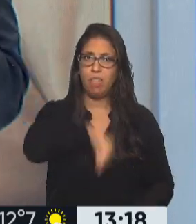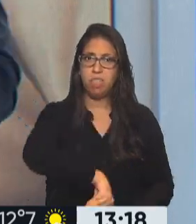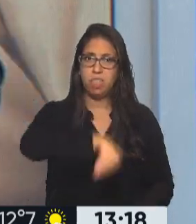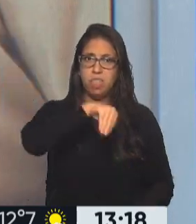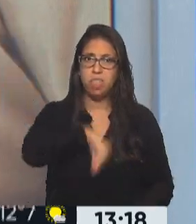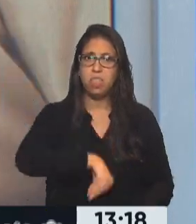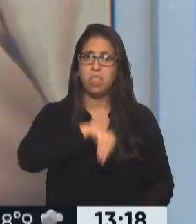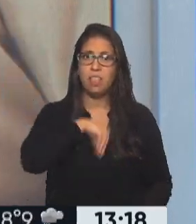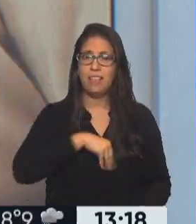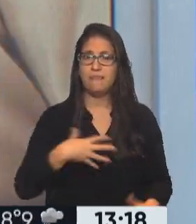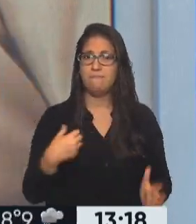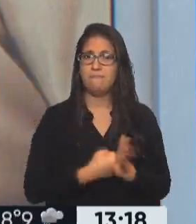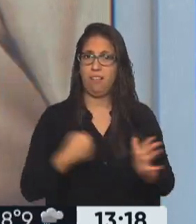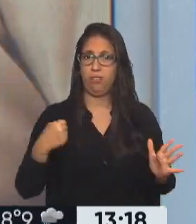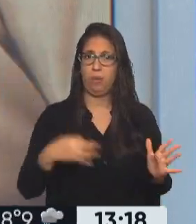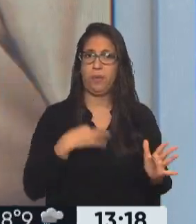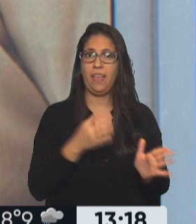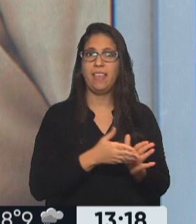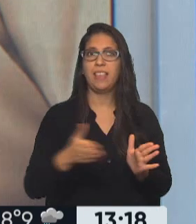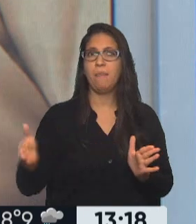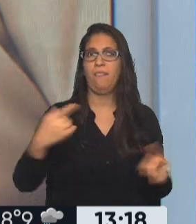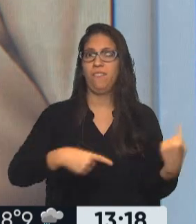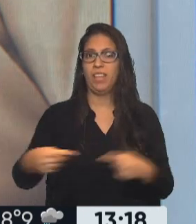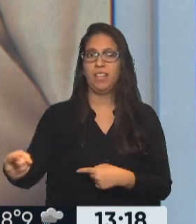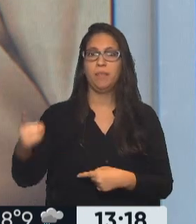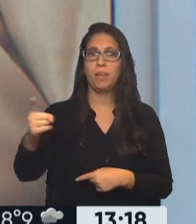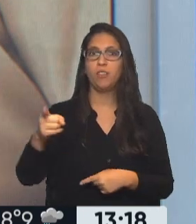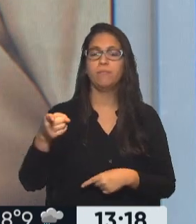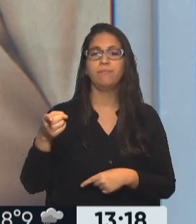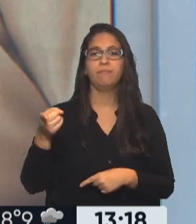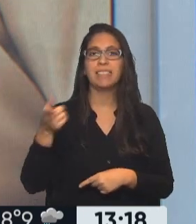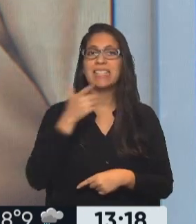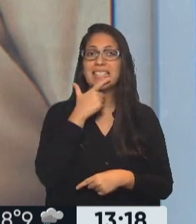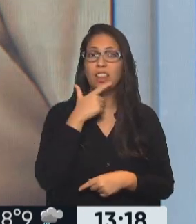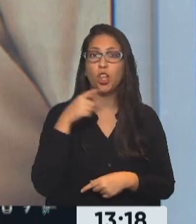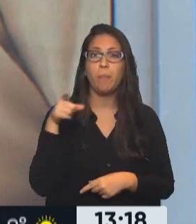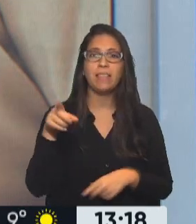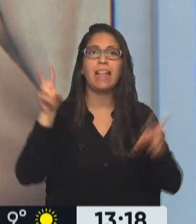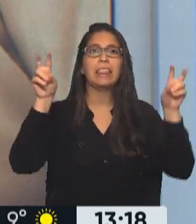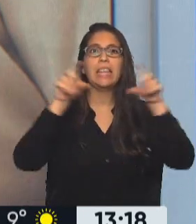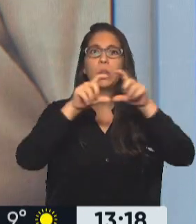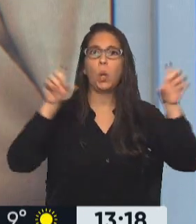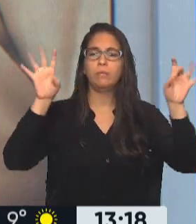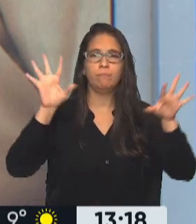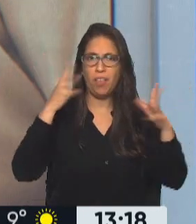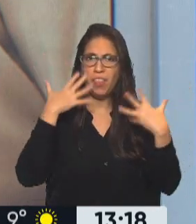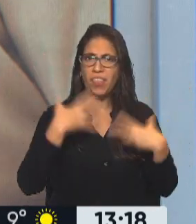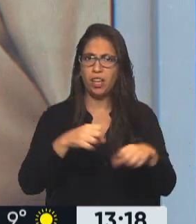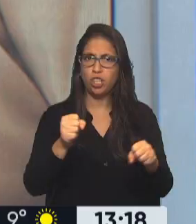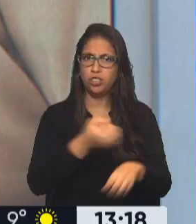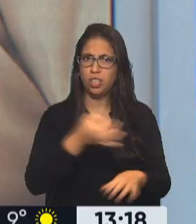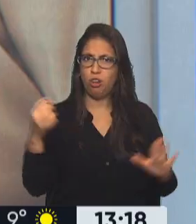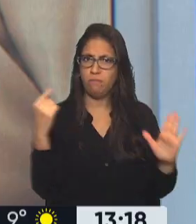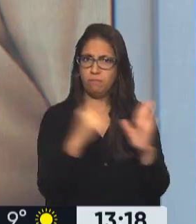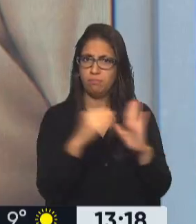afecta a nuestras vidas en distintas etapas, por supuesto. Pero el síndrome de la abuela esclava no es un título, es un diagnóstico y tenemos que estar atentos